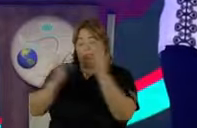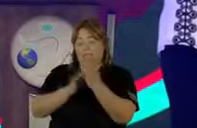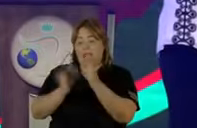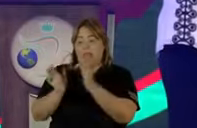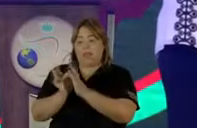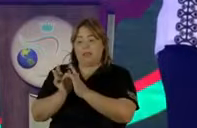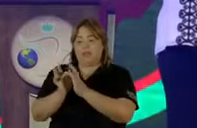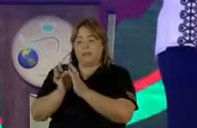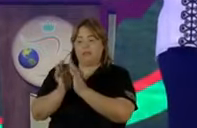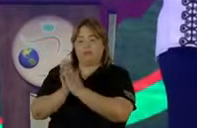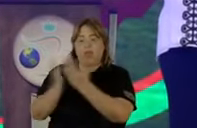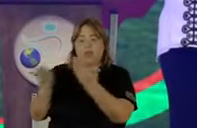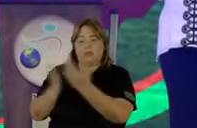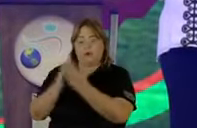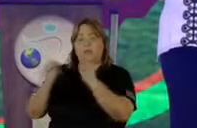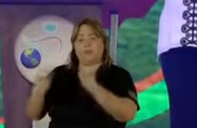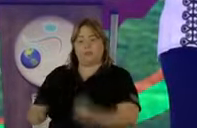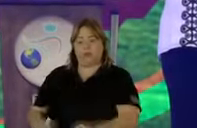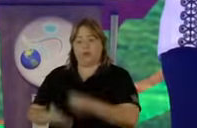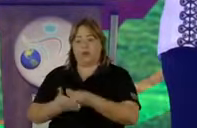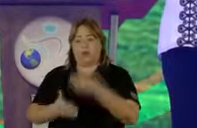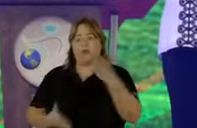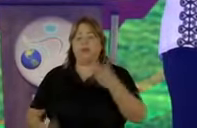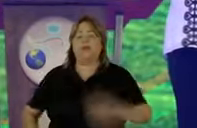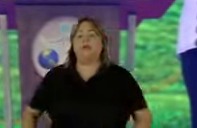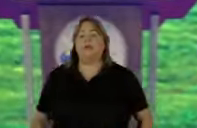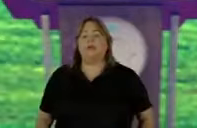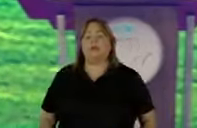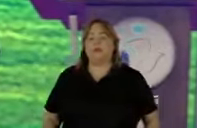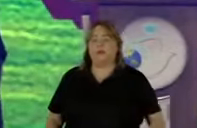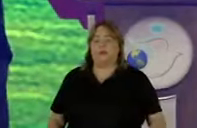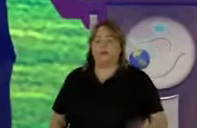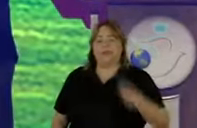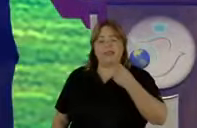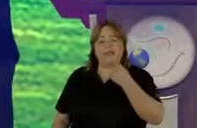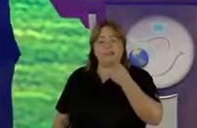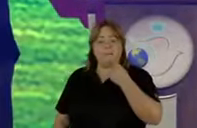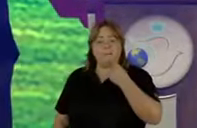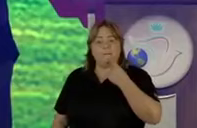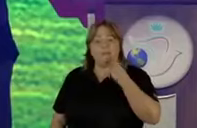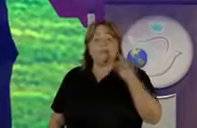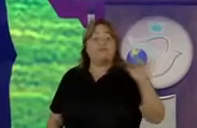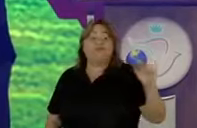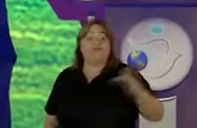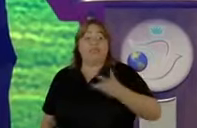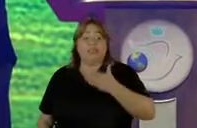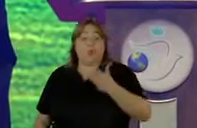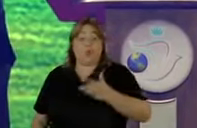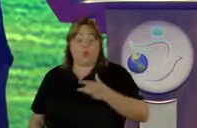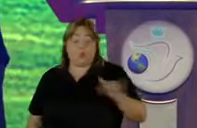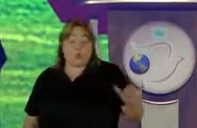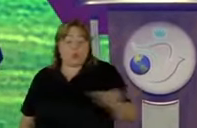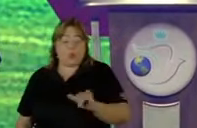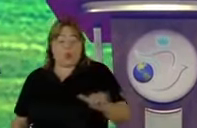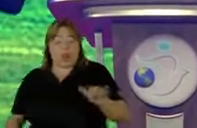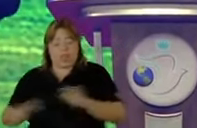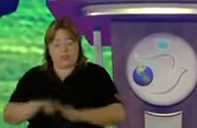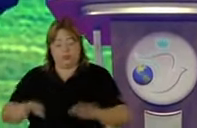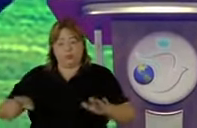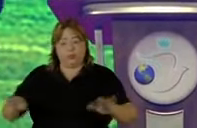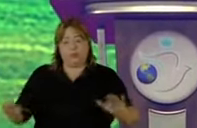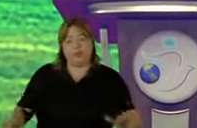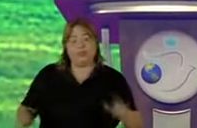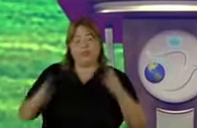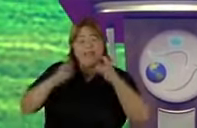Le pedí, eso es, alguien aplaudió por ahí. Aquí hay que celebrar, hermano, la Biblia dice, tienes que ser como un niño. Y yo lo tengo bien alimentado,